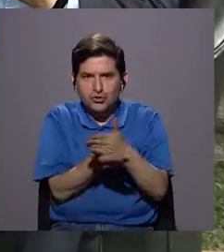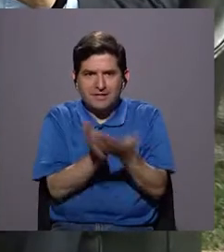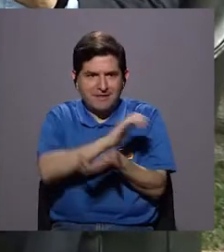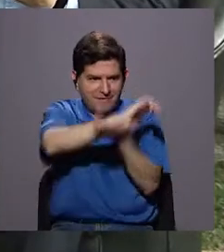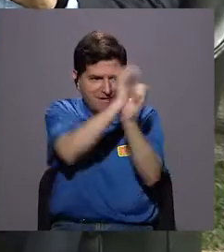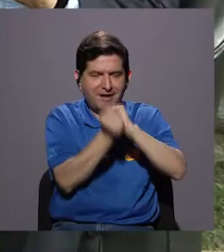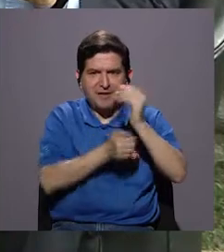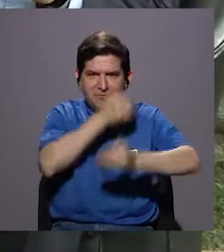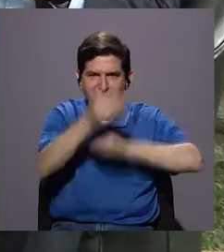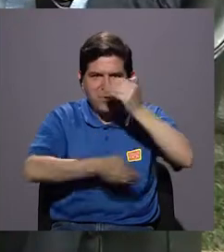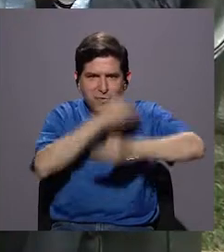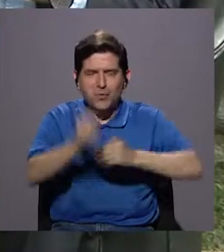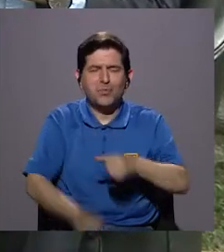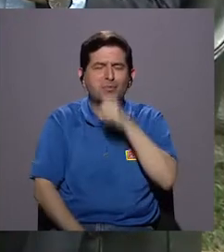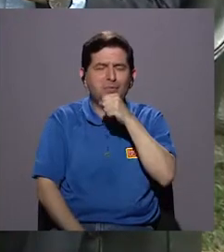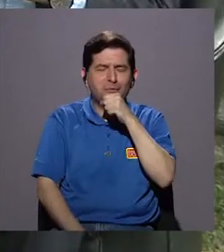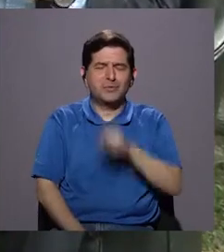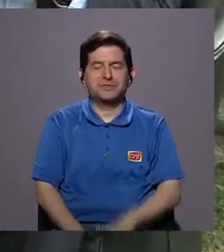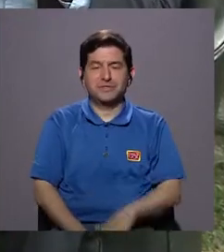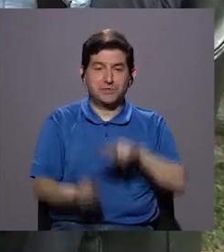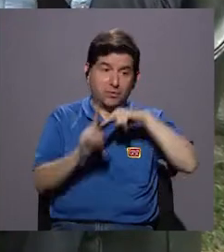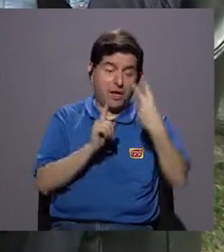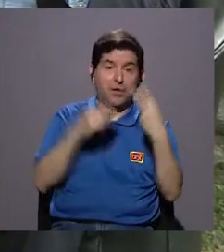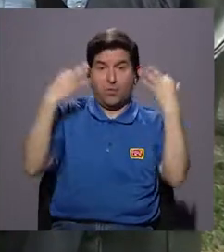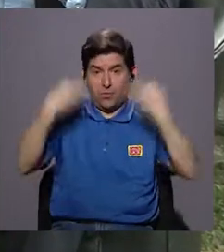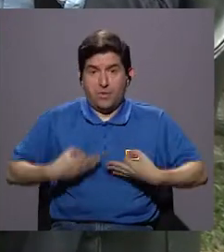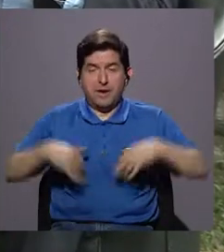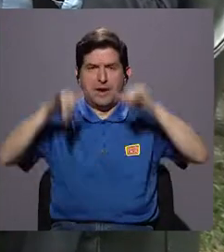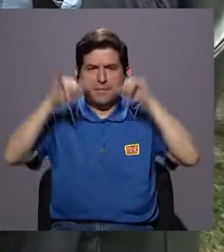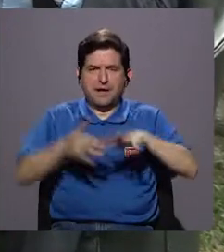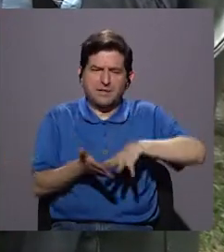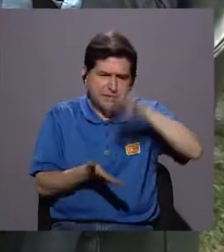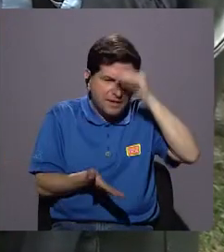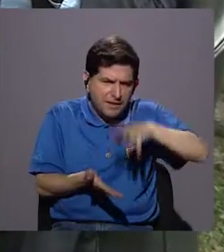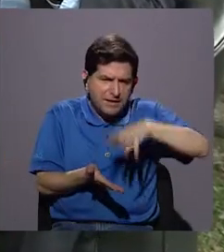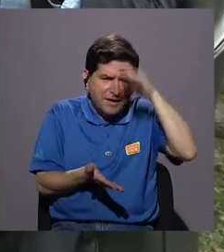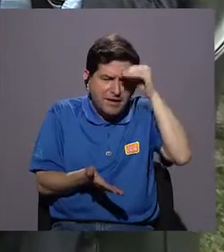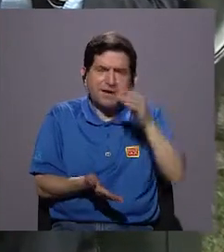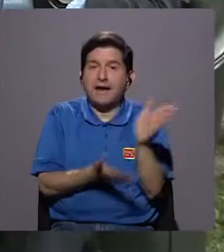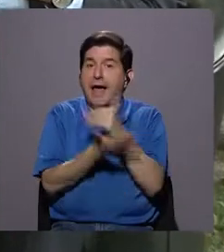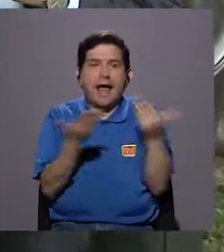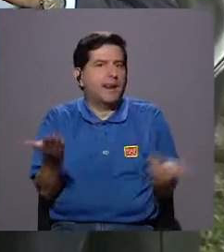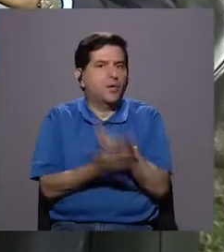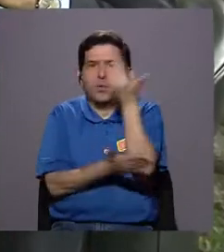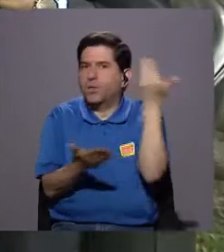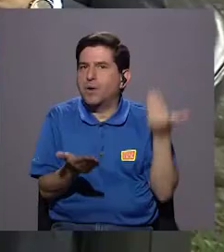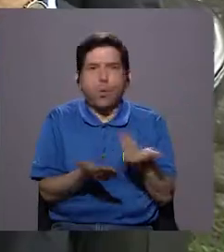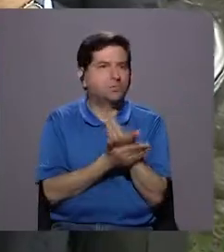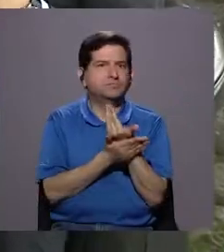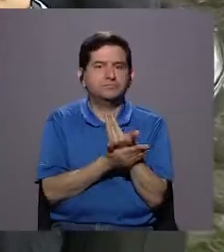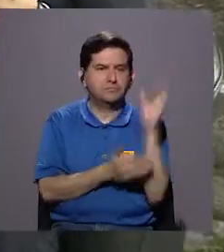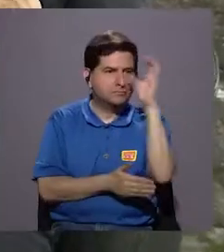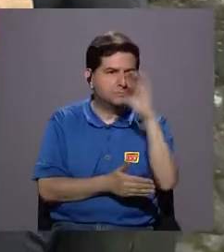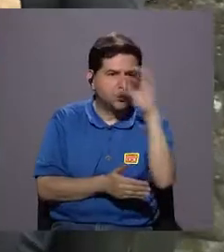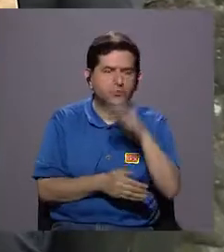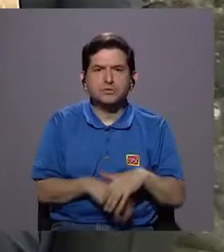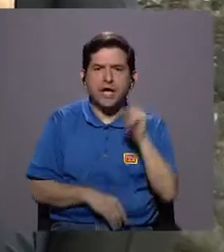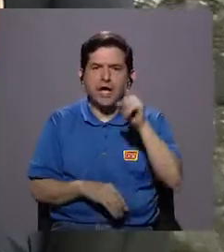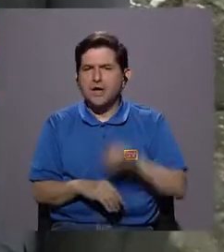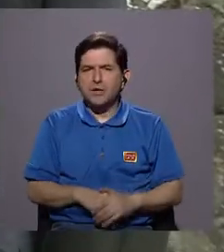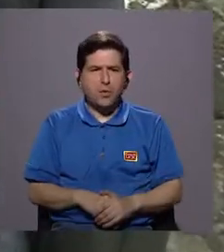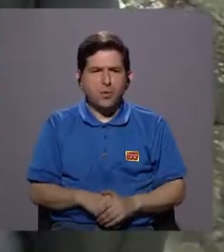cambios del proceso de envejecimiento desde el punto de vista físico. Mantenernos aprendiendo siempre algo nuevo, buscar algún